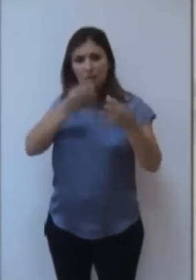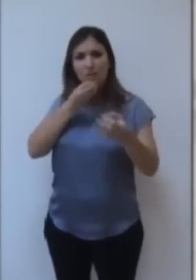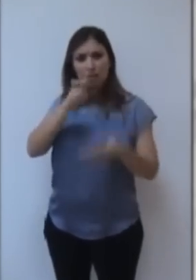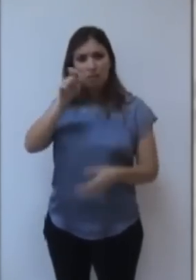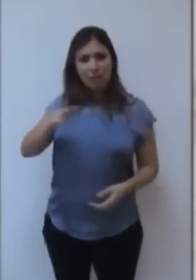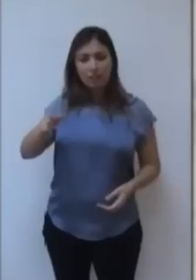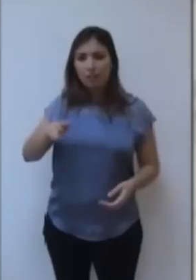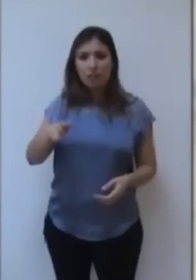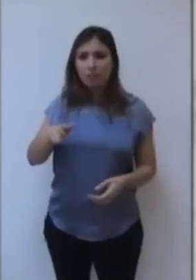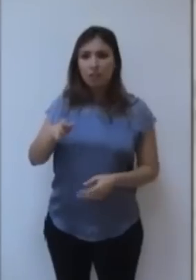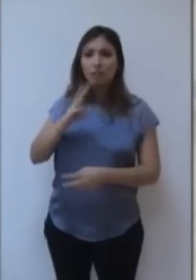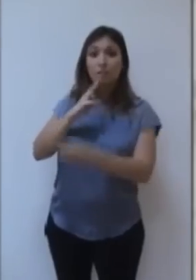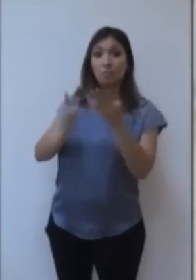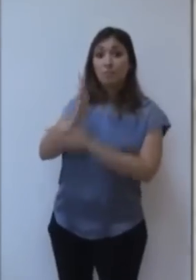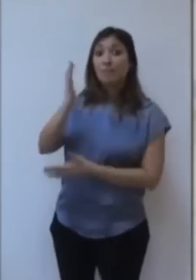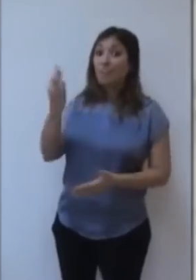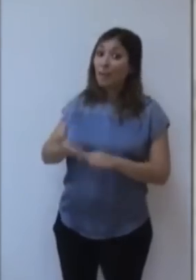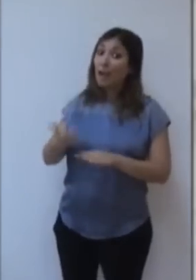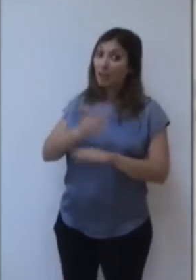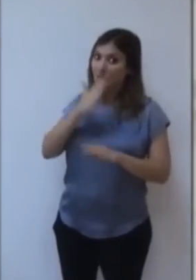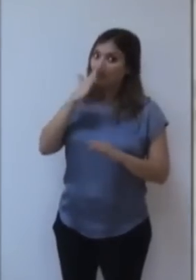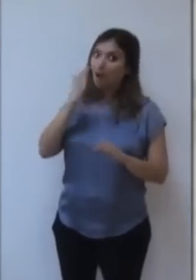hay gente que... Una vez que aprendes el lenguaje...